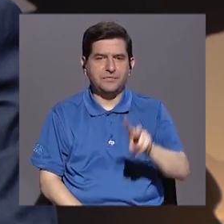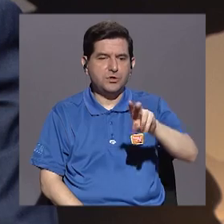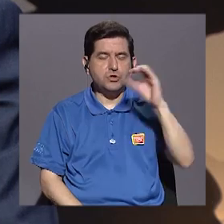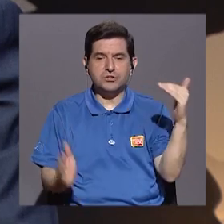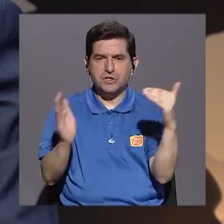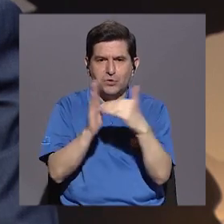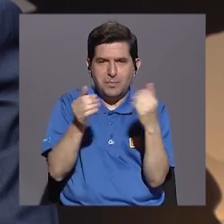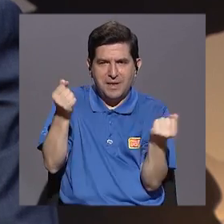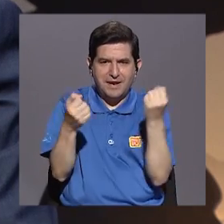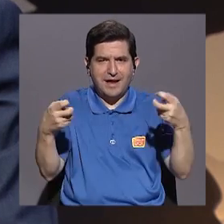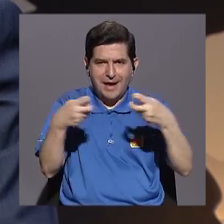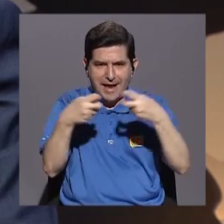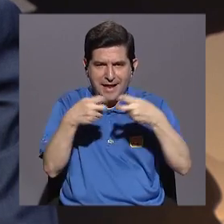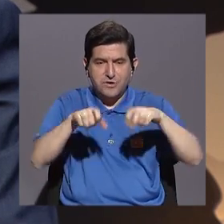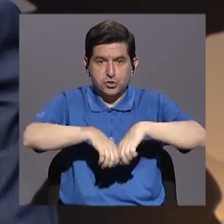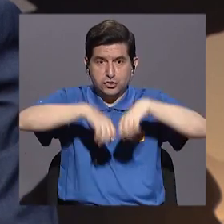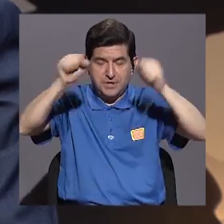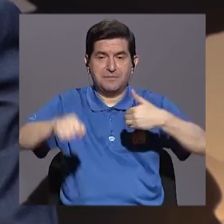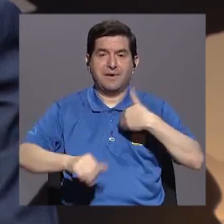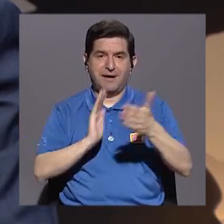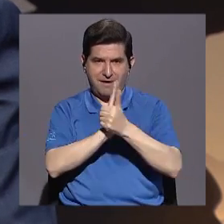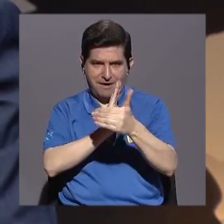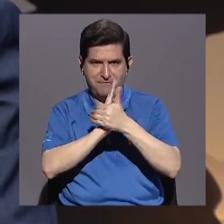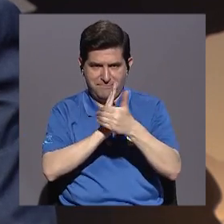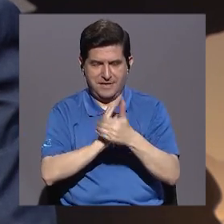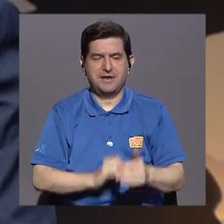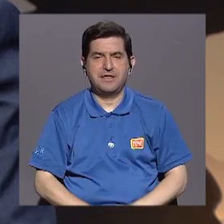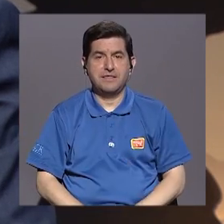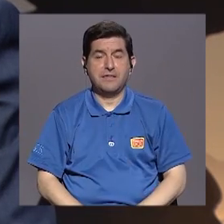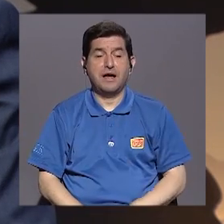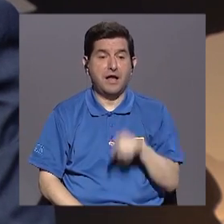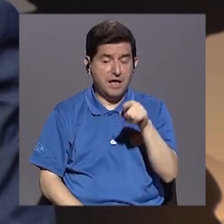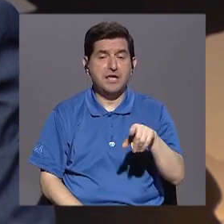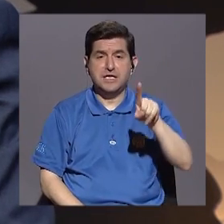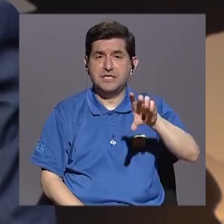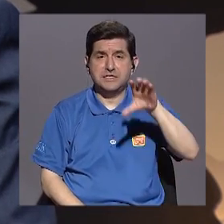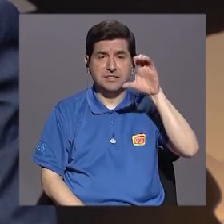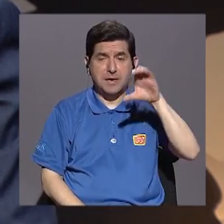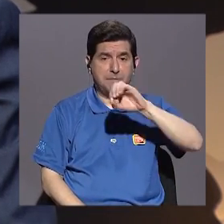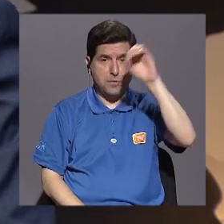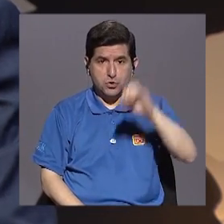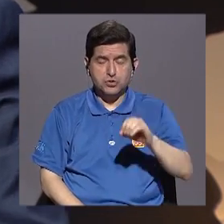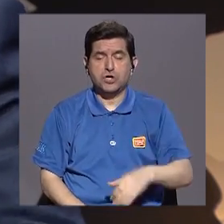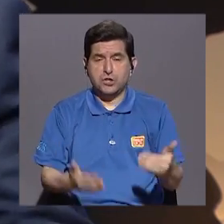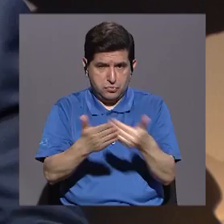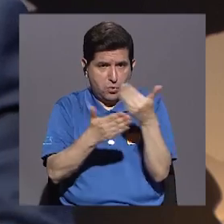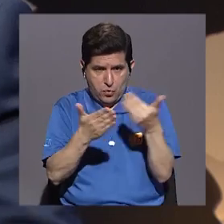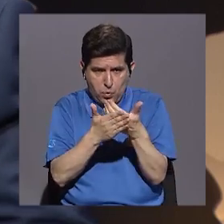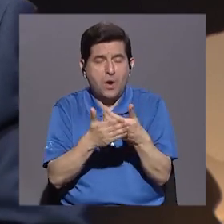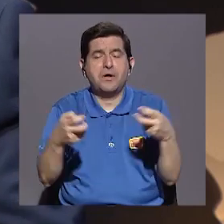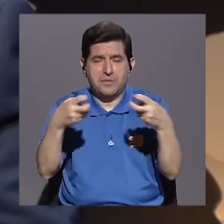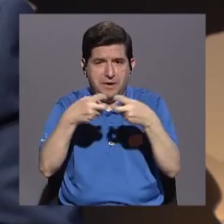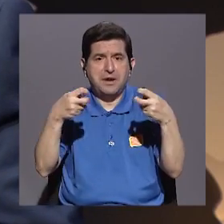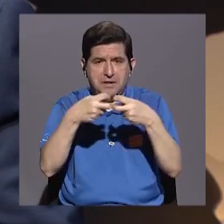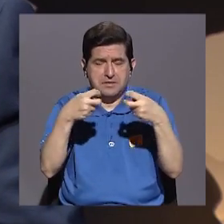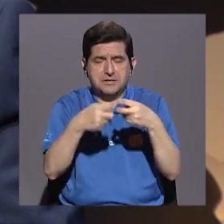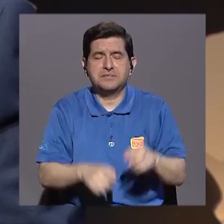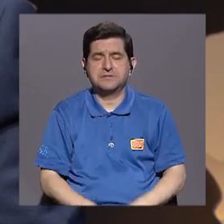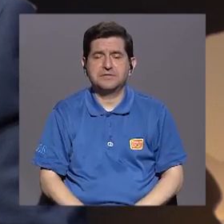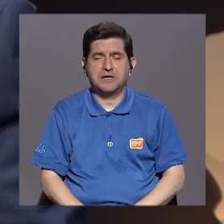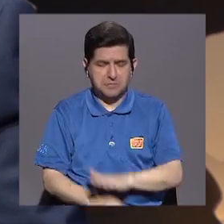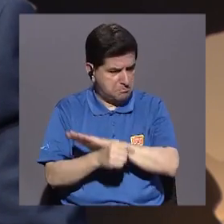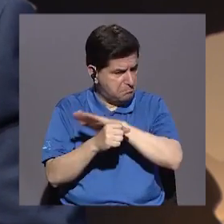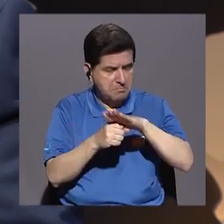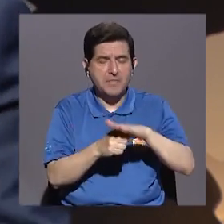200 mil vehículos eléctricos en el sistema tiene la capacidad incluso renovable 100% renovable o sea mantener nuestra renovabilidad al